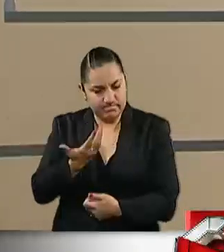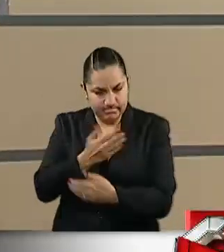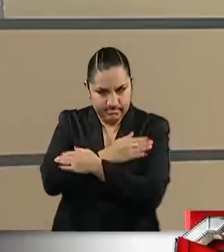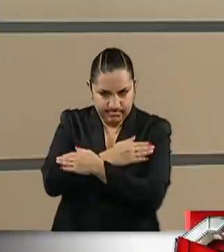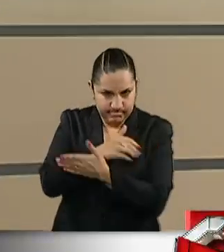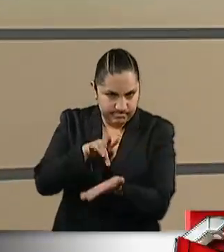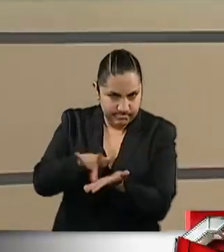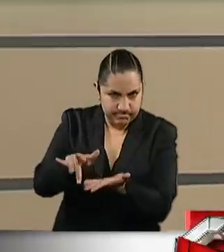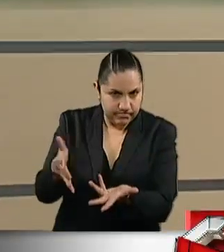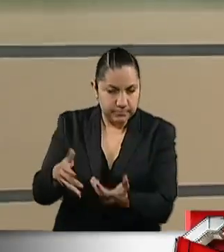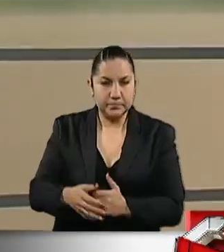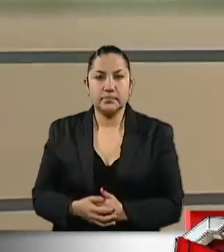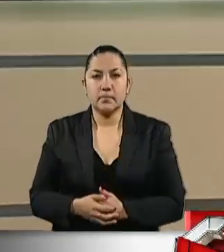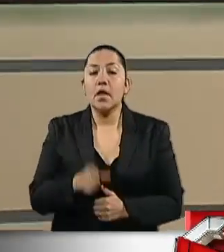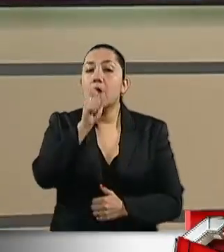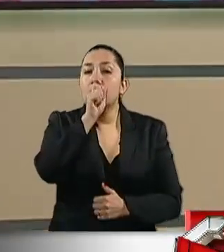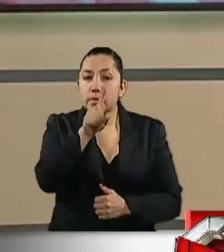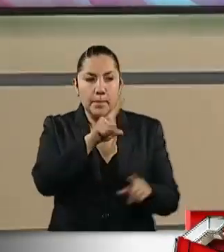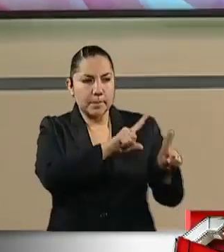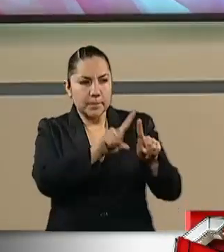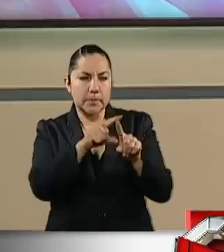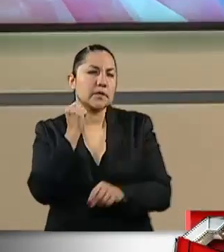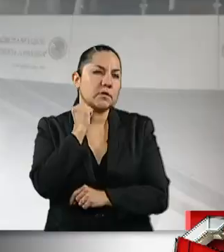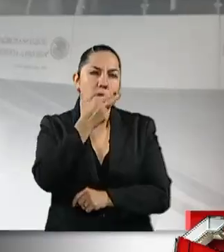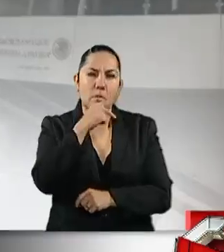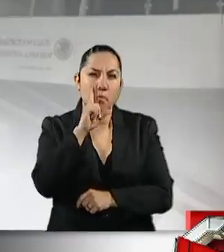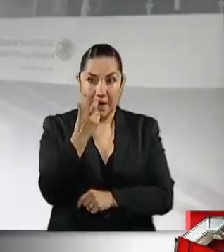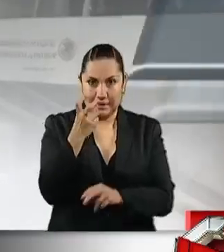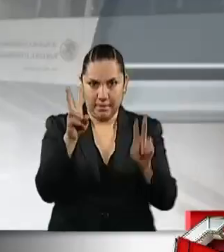Sobre este tema también se pronunciaron senadores de la República. Vamos a escucharlos.